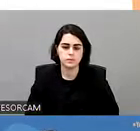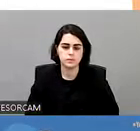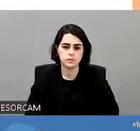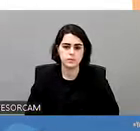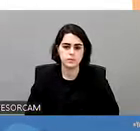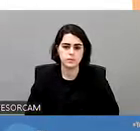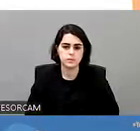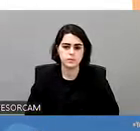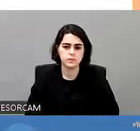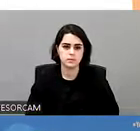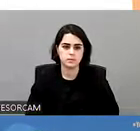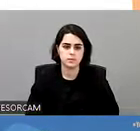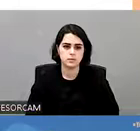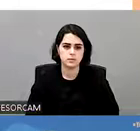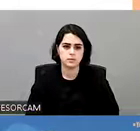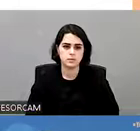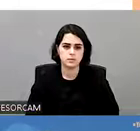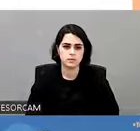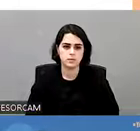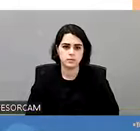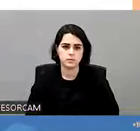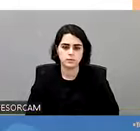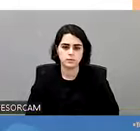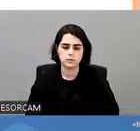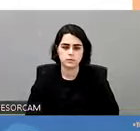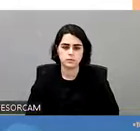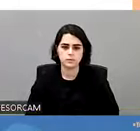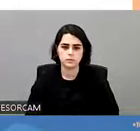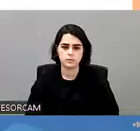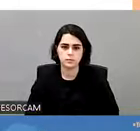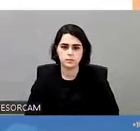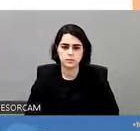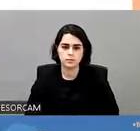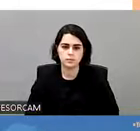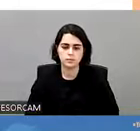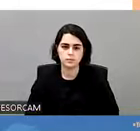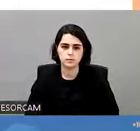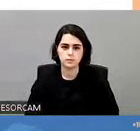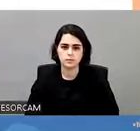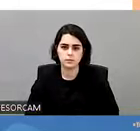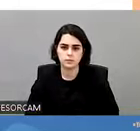podría acceder a la isla y la